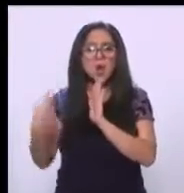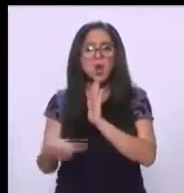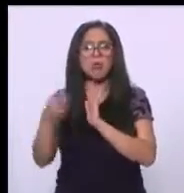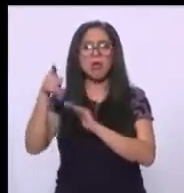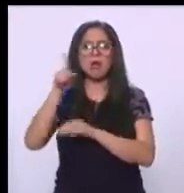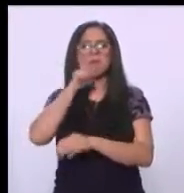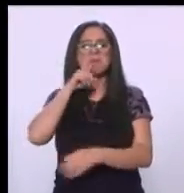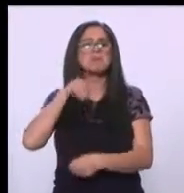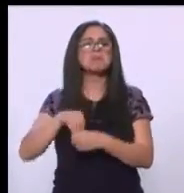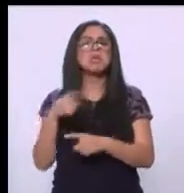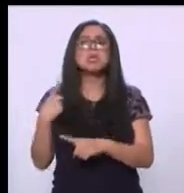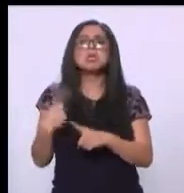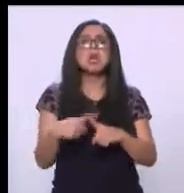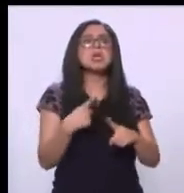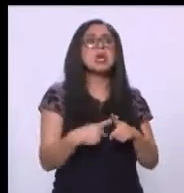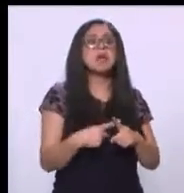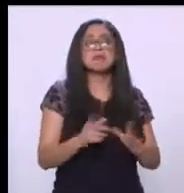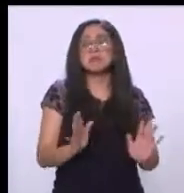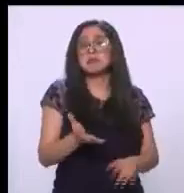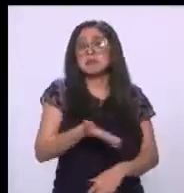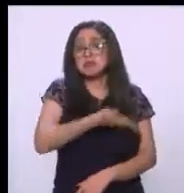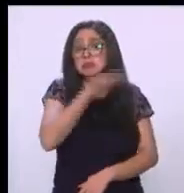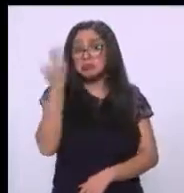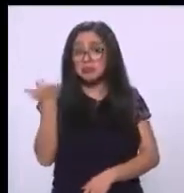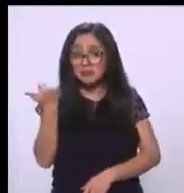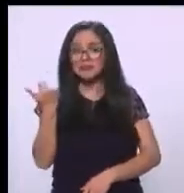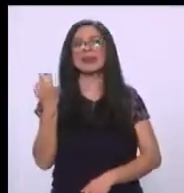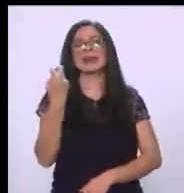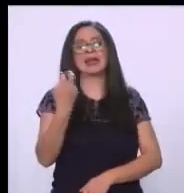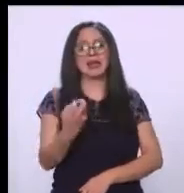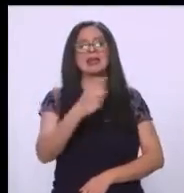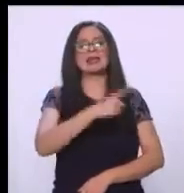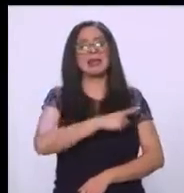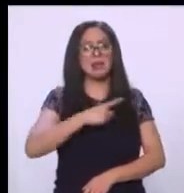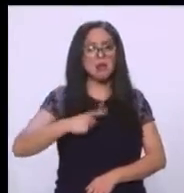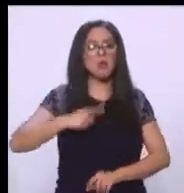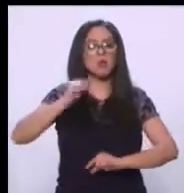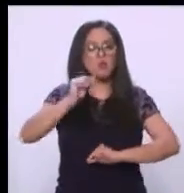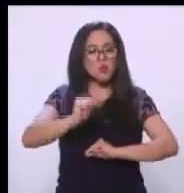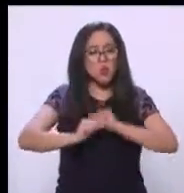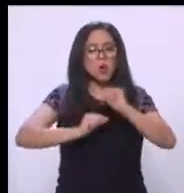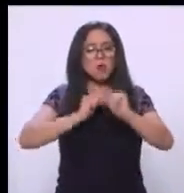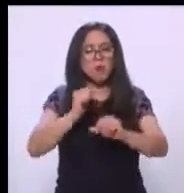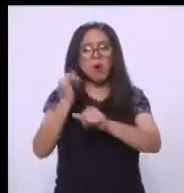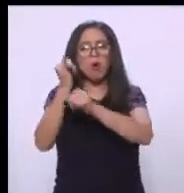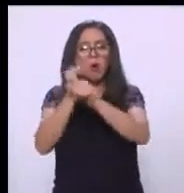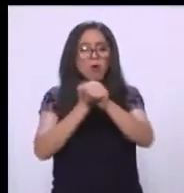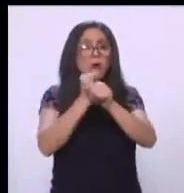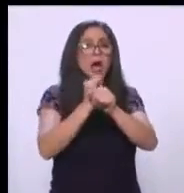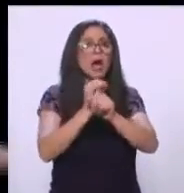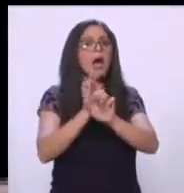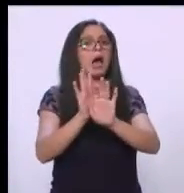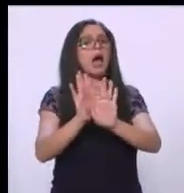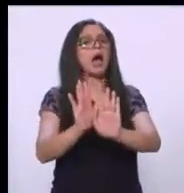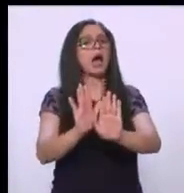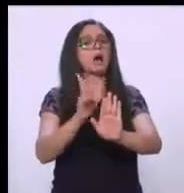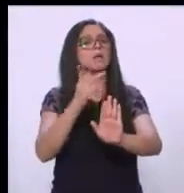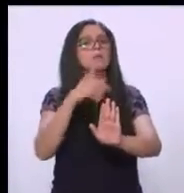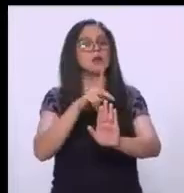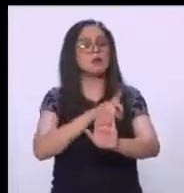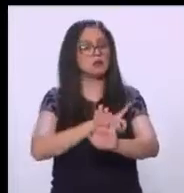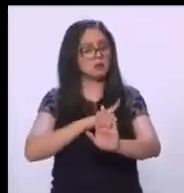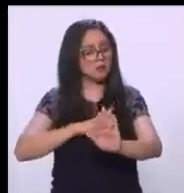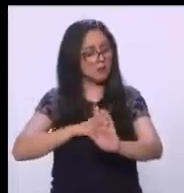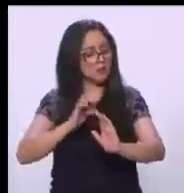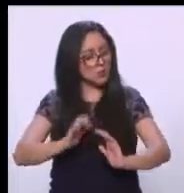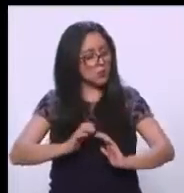me parece a la que tenemos que entrar, pero tenemos que ir con pincitas para no cuidar, para no